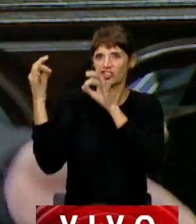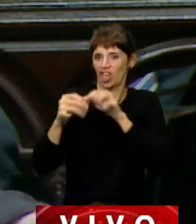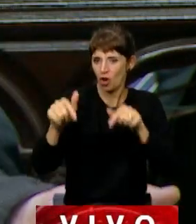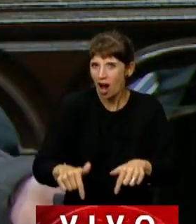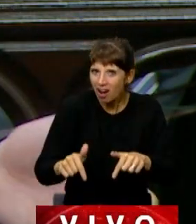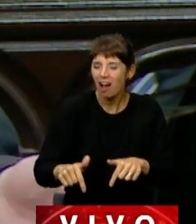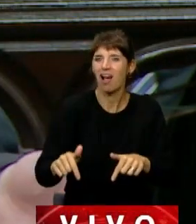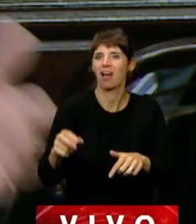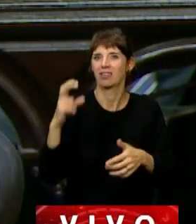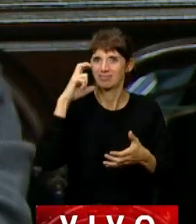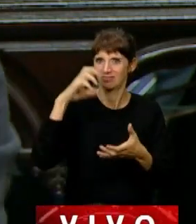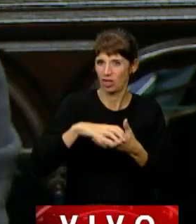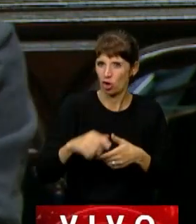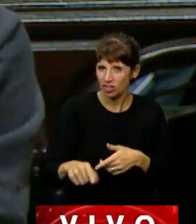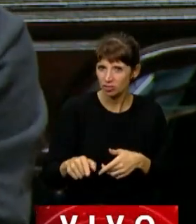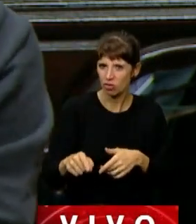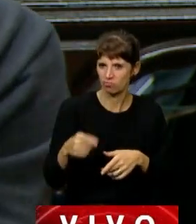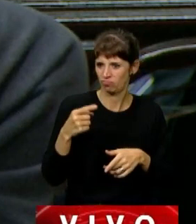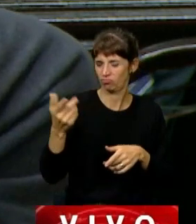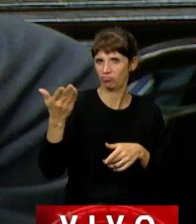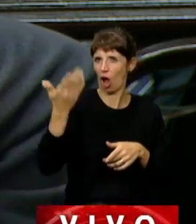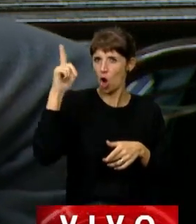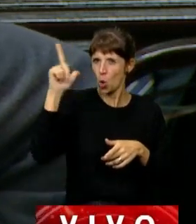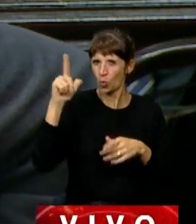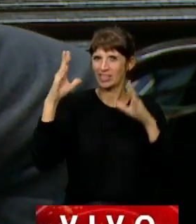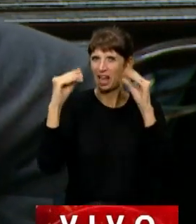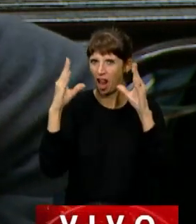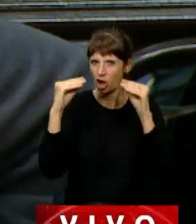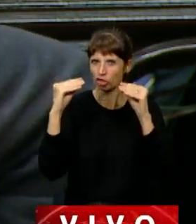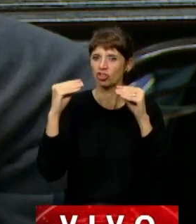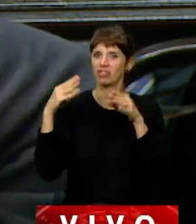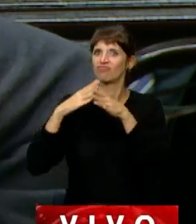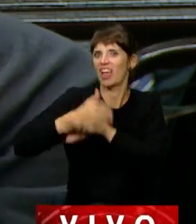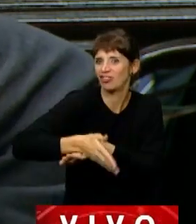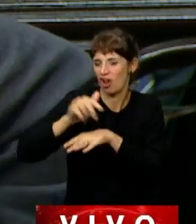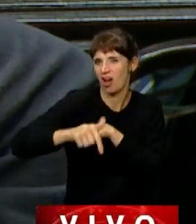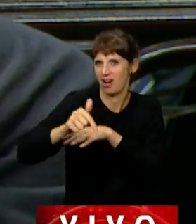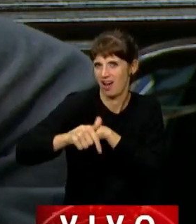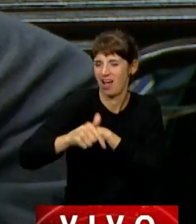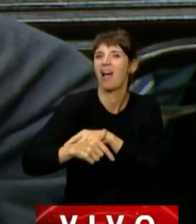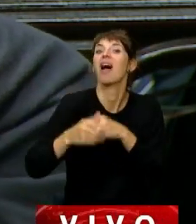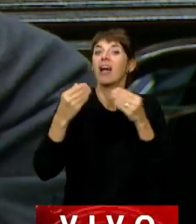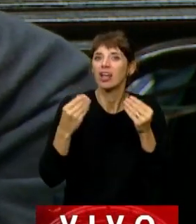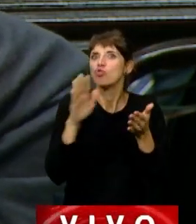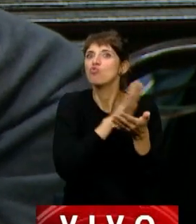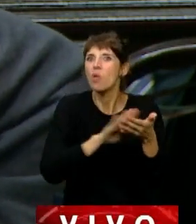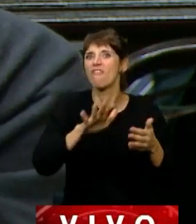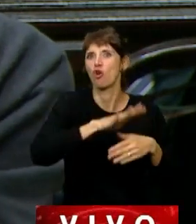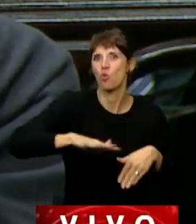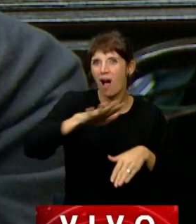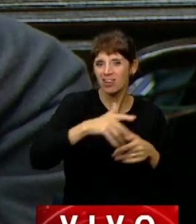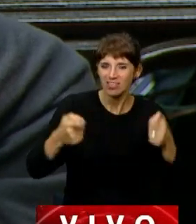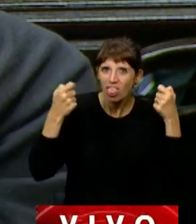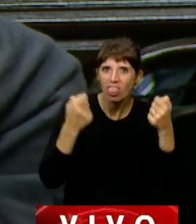saben, anteanoche ingresó a la Cámara de Diputados, que incorpora nuevos polígonos y que extiende los plazos